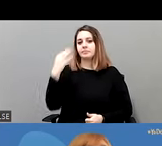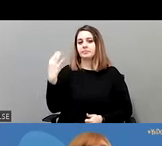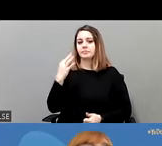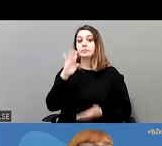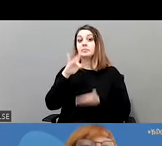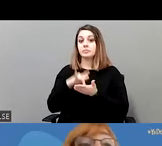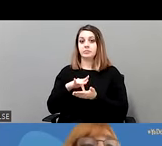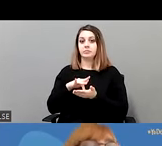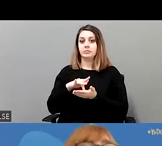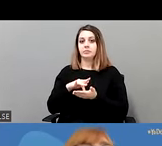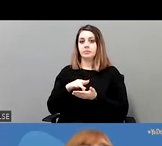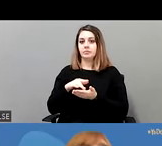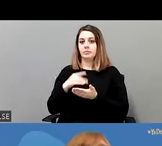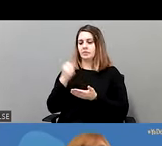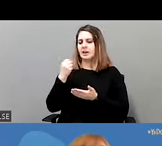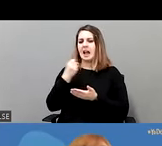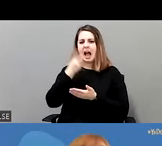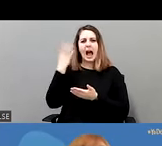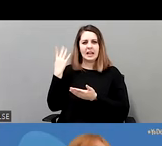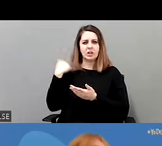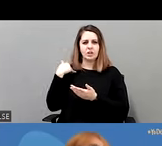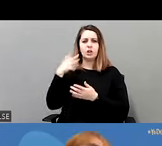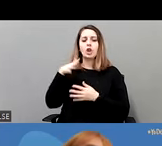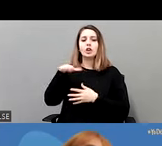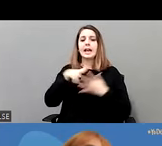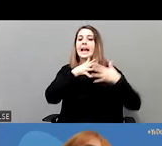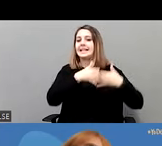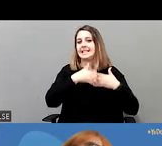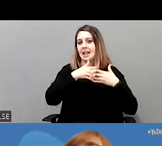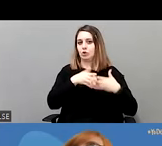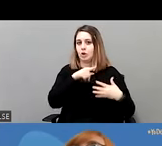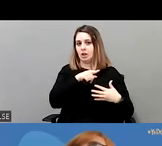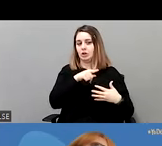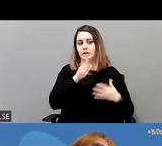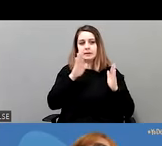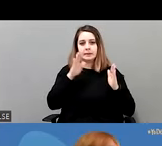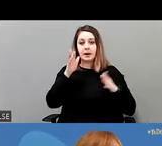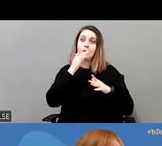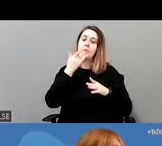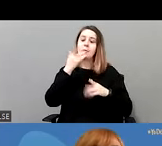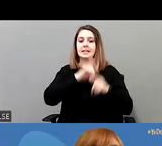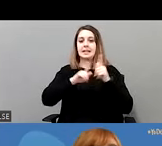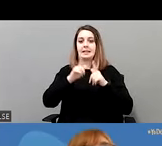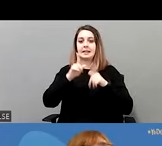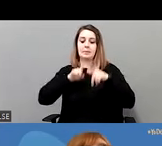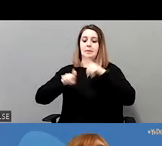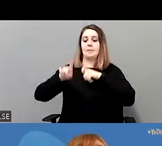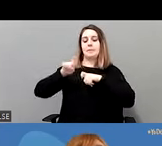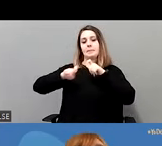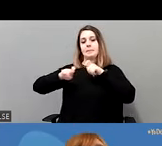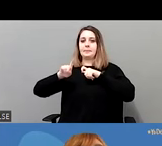ocurrió hace unos años en Estados Unidos. Así que ahora nos vamos a dar un viaje en el tiempo durante unos minutos,